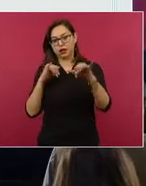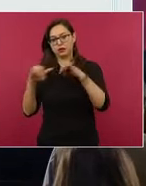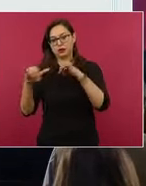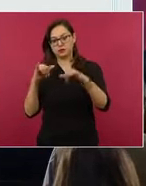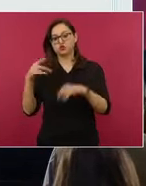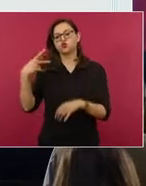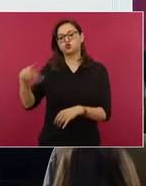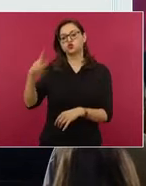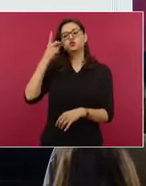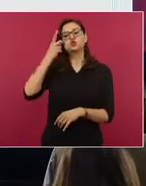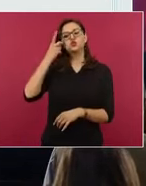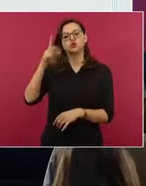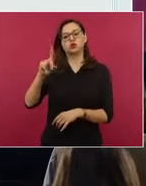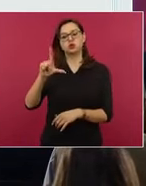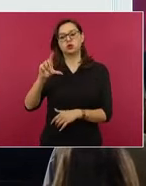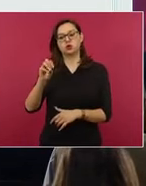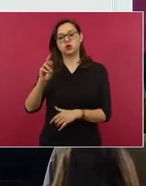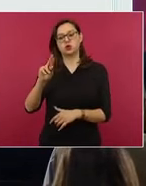porque